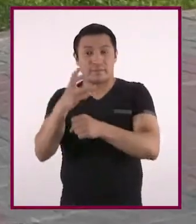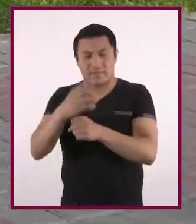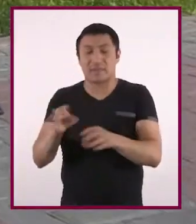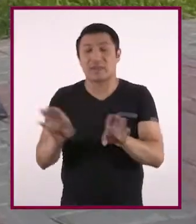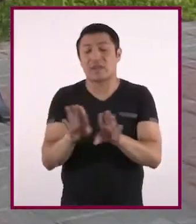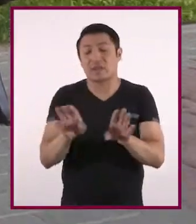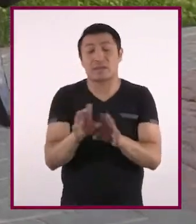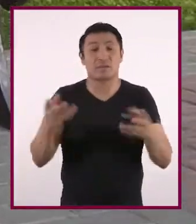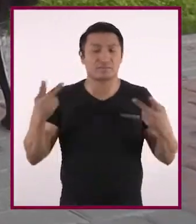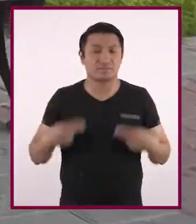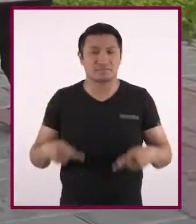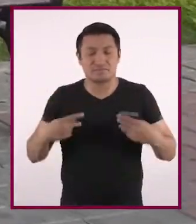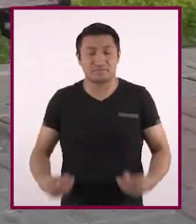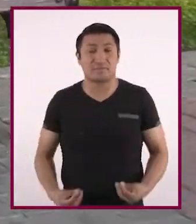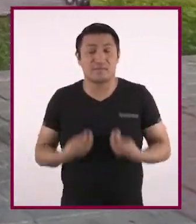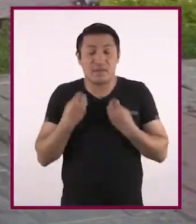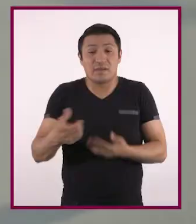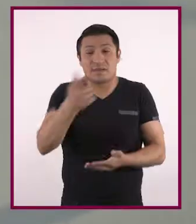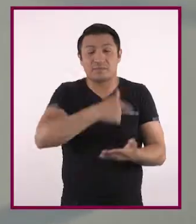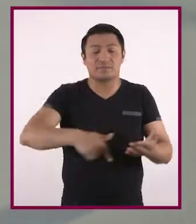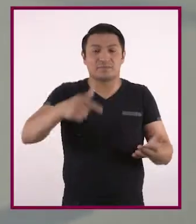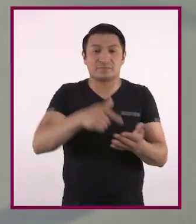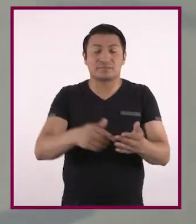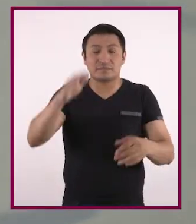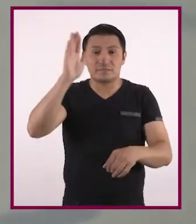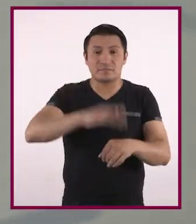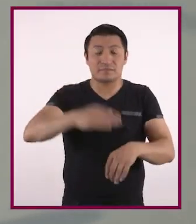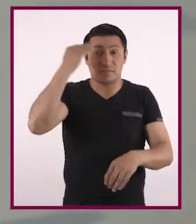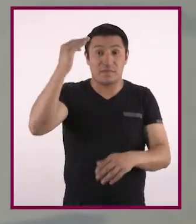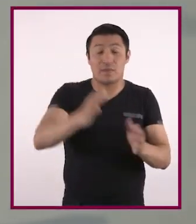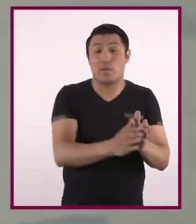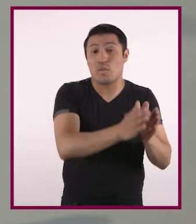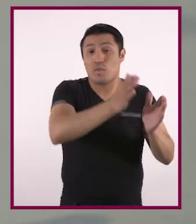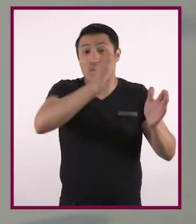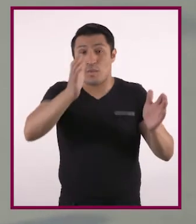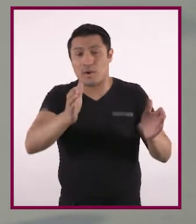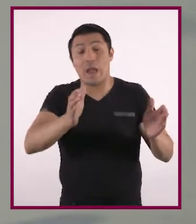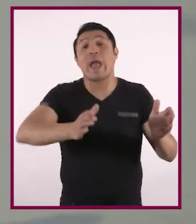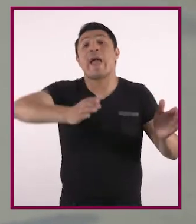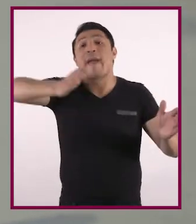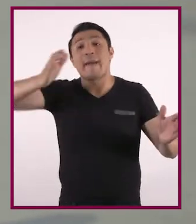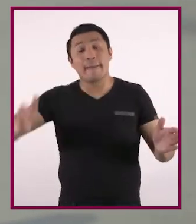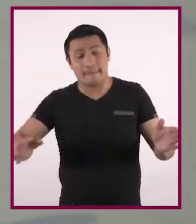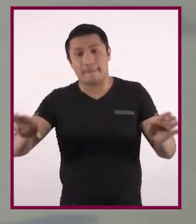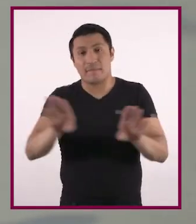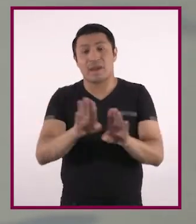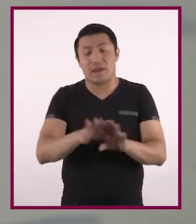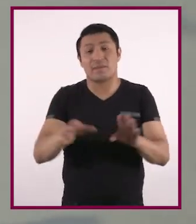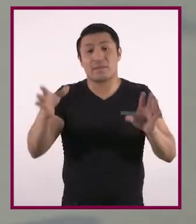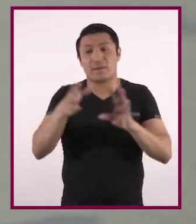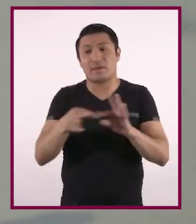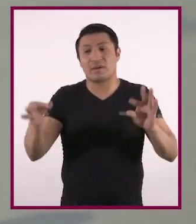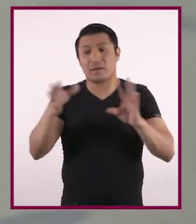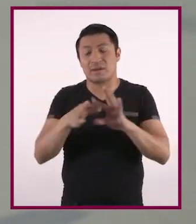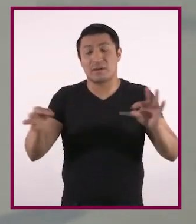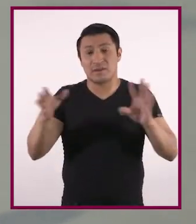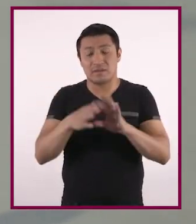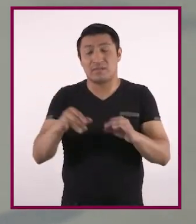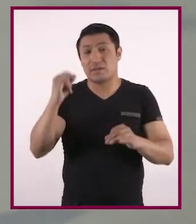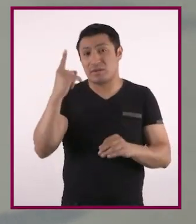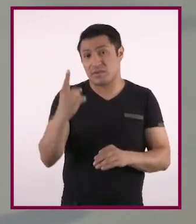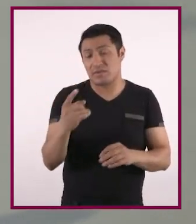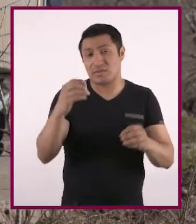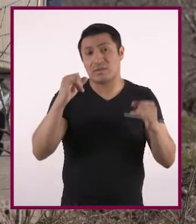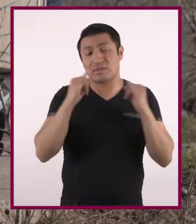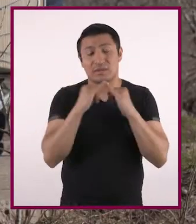las personas que habitan en algún lugar a más largo plazo, como lo define The National Health Care for Homeless Council,